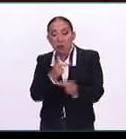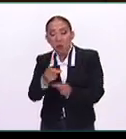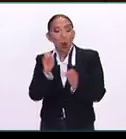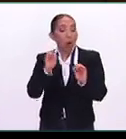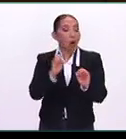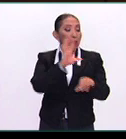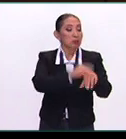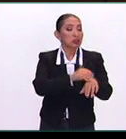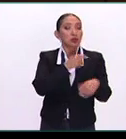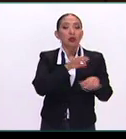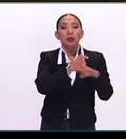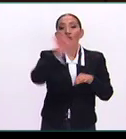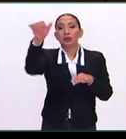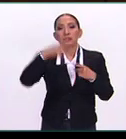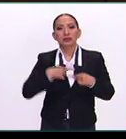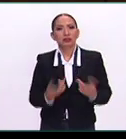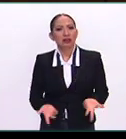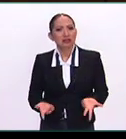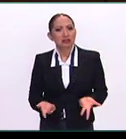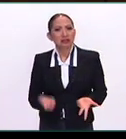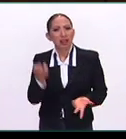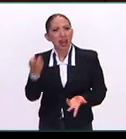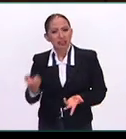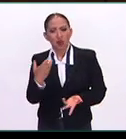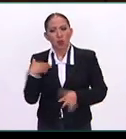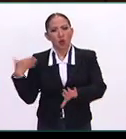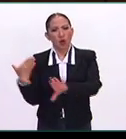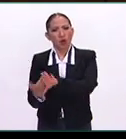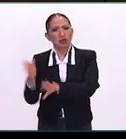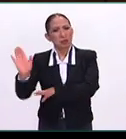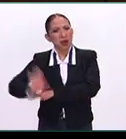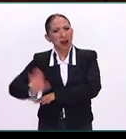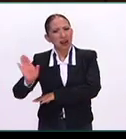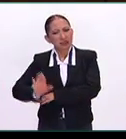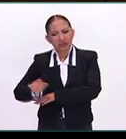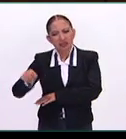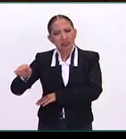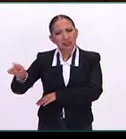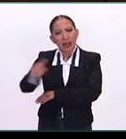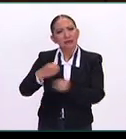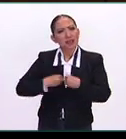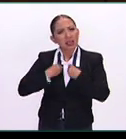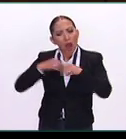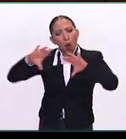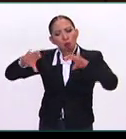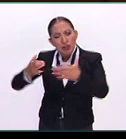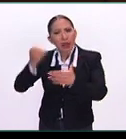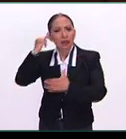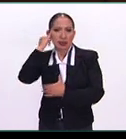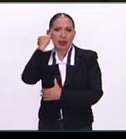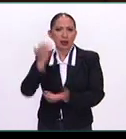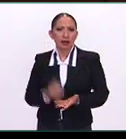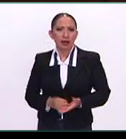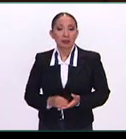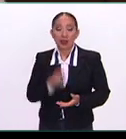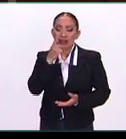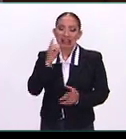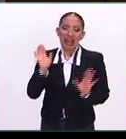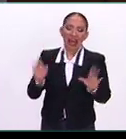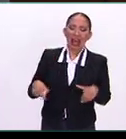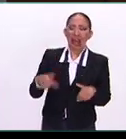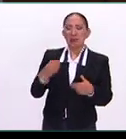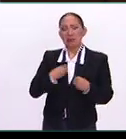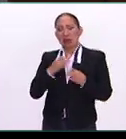trabajar a otras gentes, y eso atenta contra la vida comunitaria. Pero va a decir, la